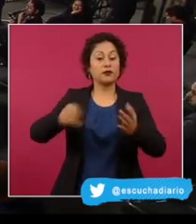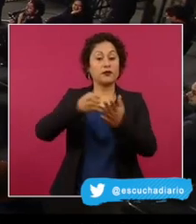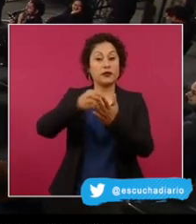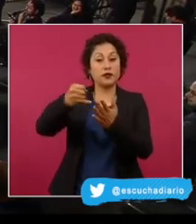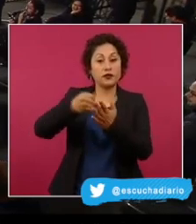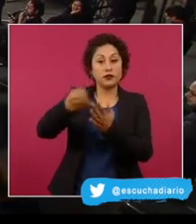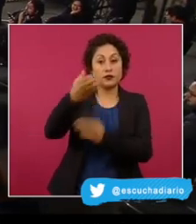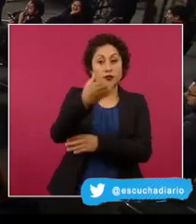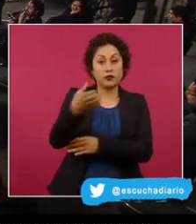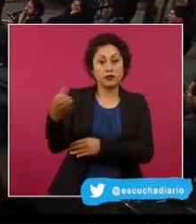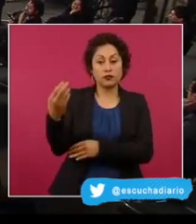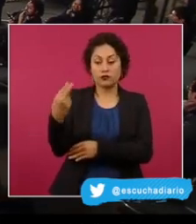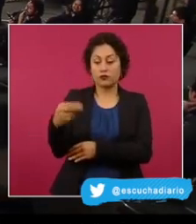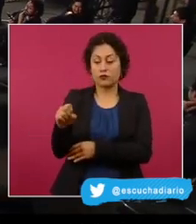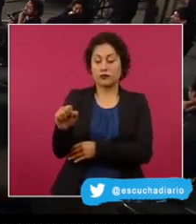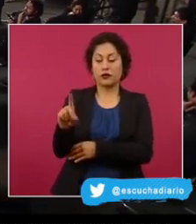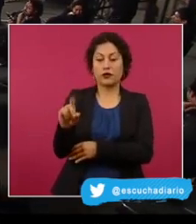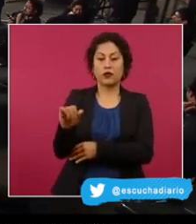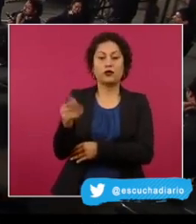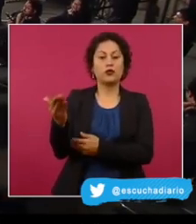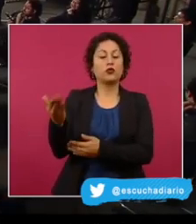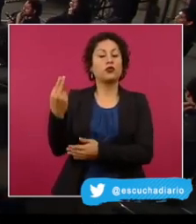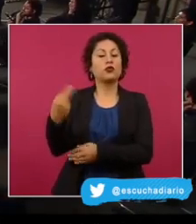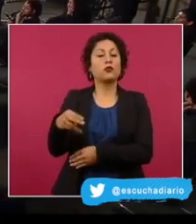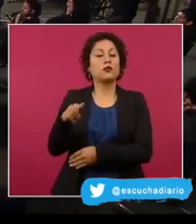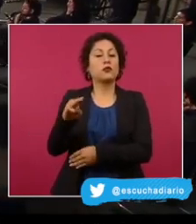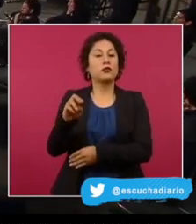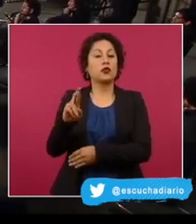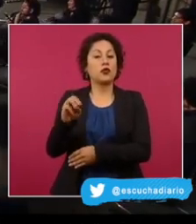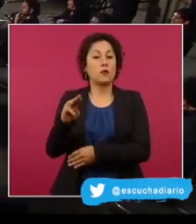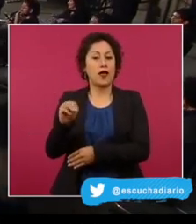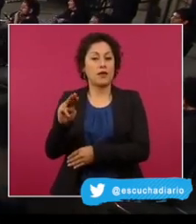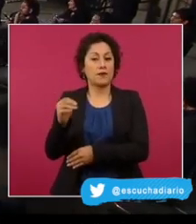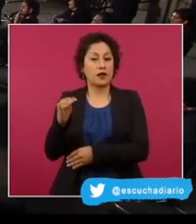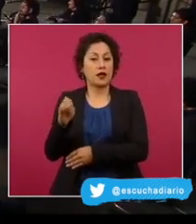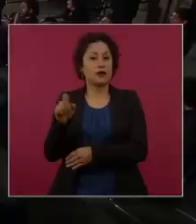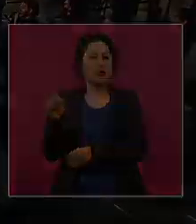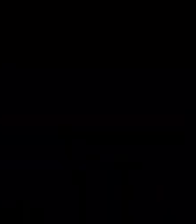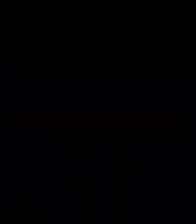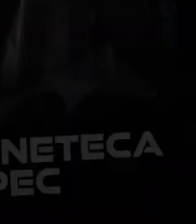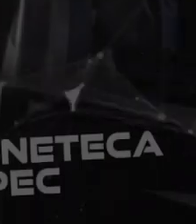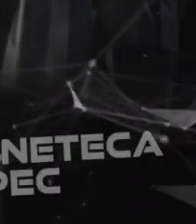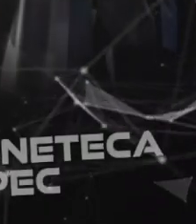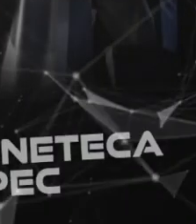sabía de los negocios ilegales que tenía y confirmar su presunta complicidad en el caso.